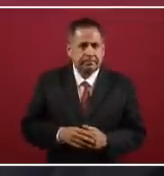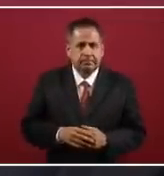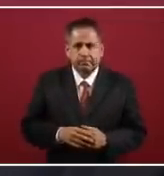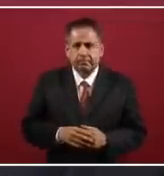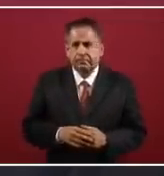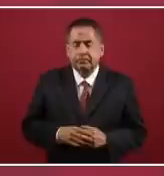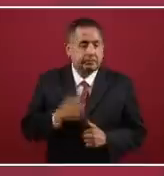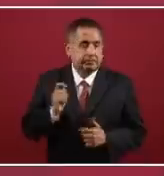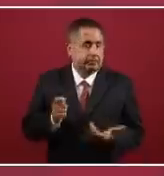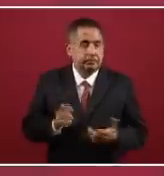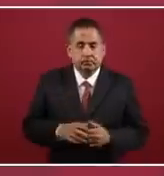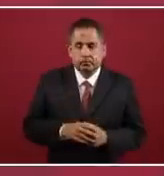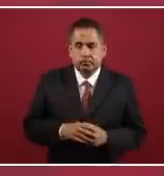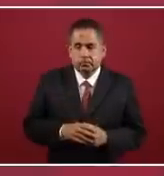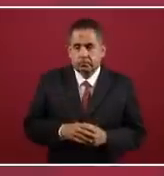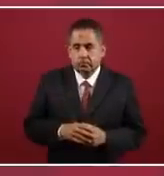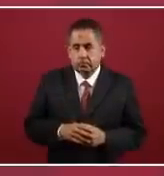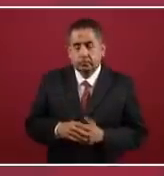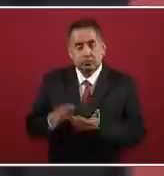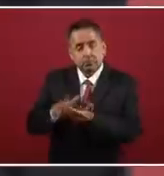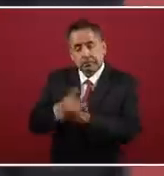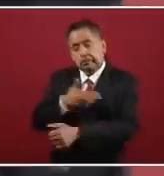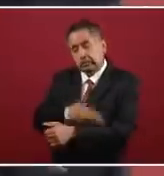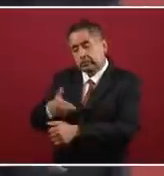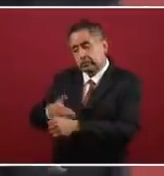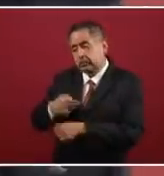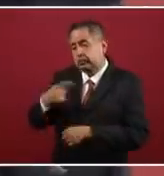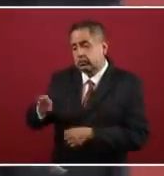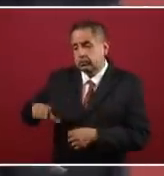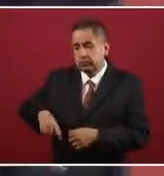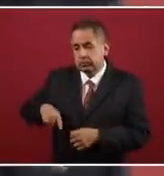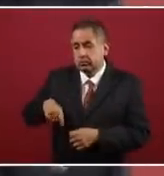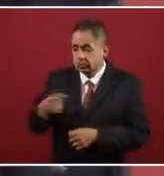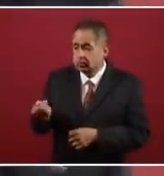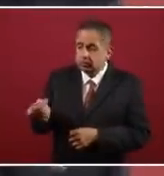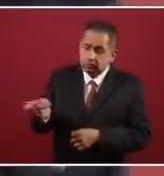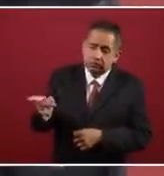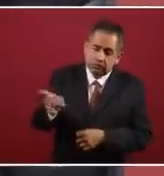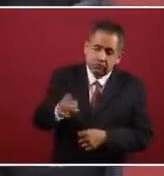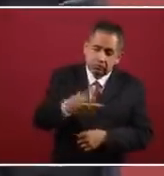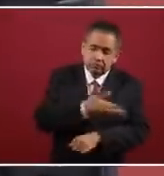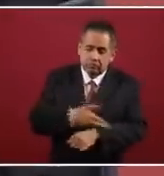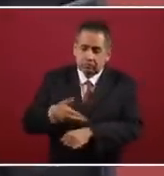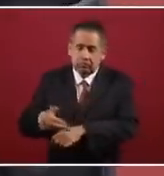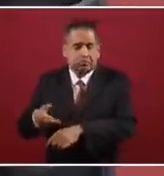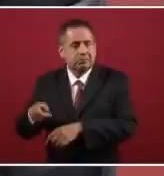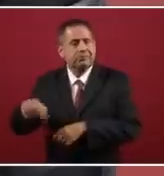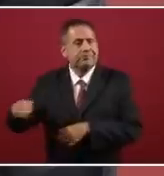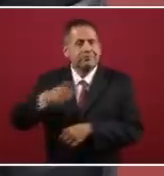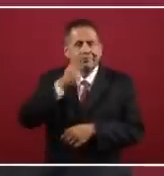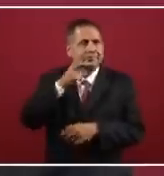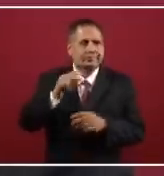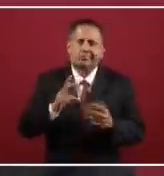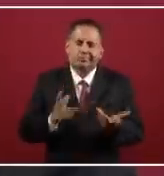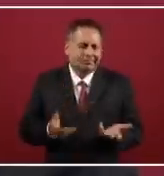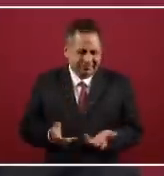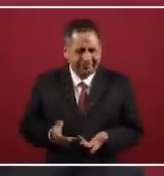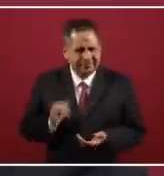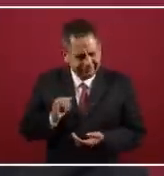Desde luego, un burócrata, o sea, dice que eso no,